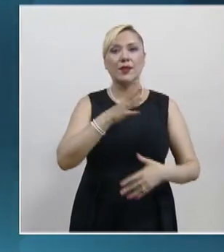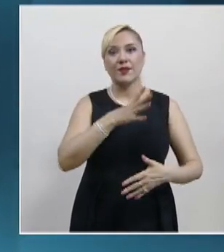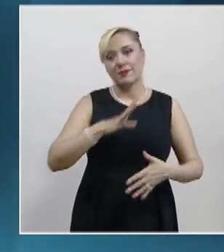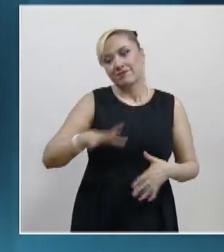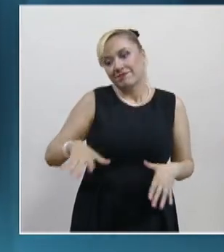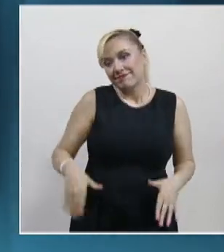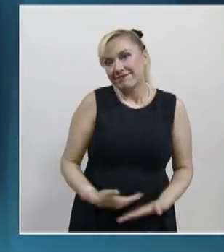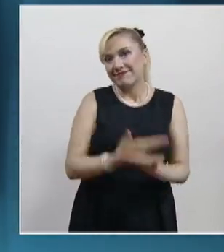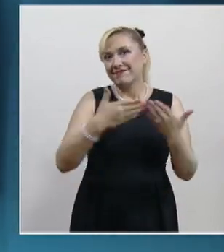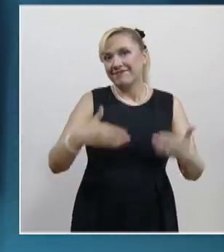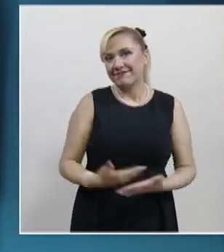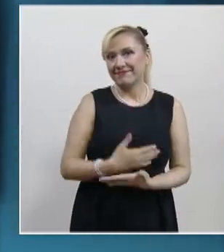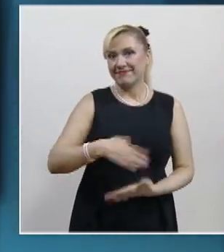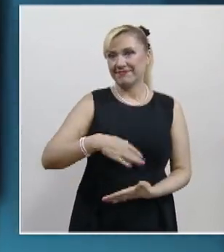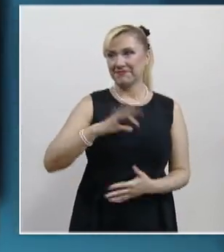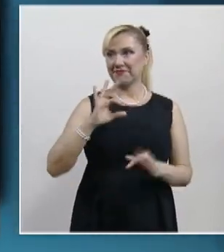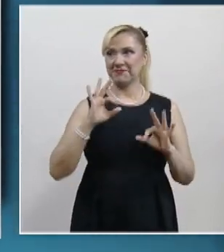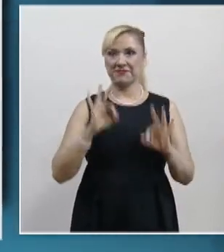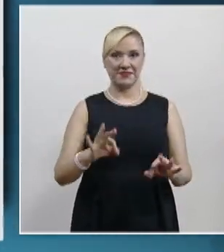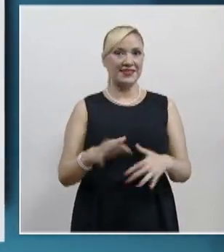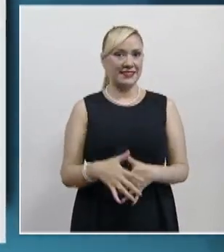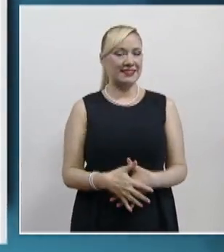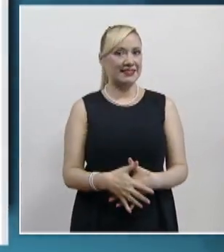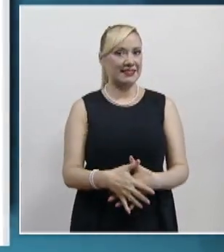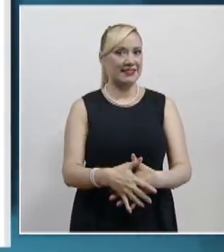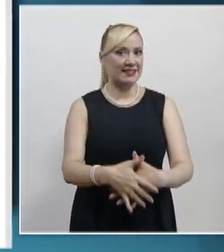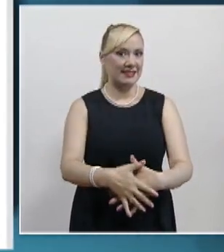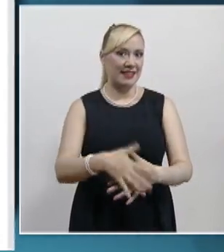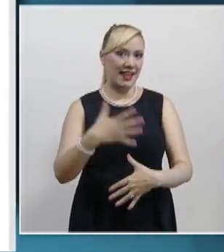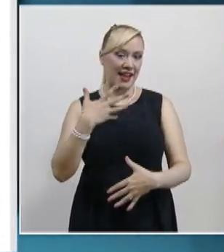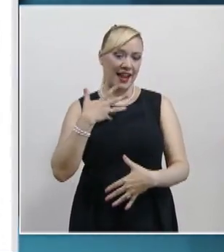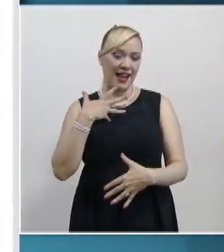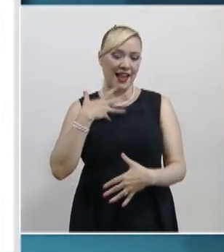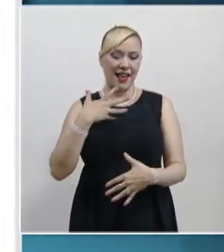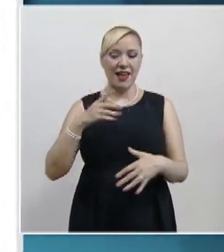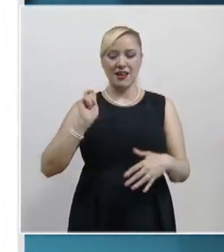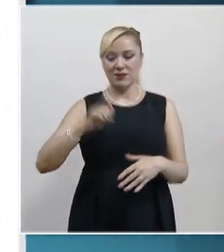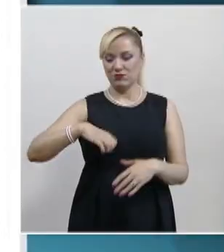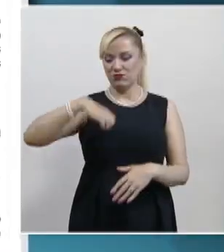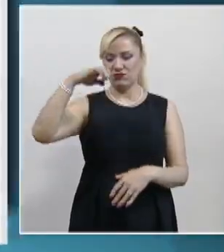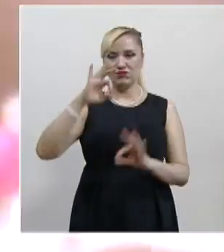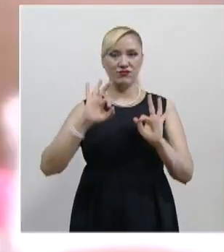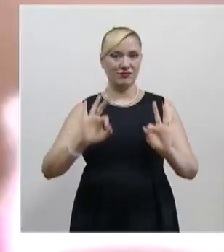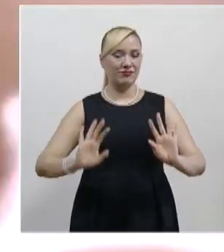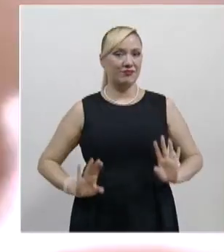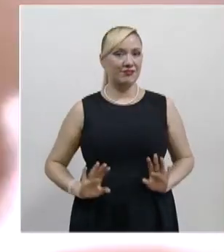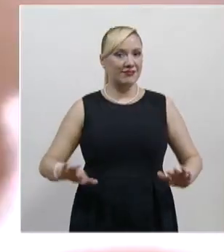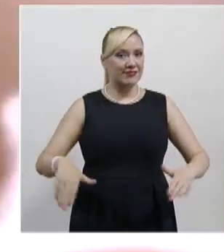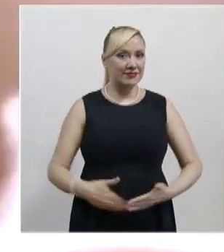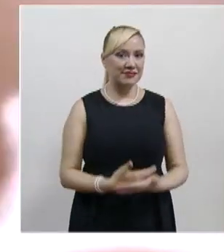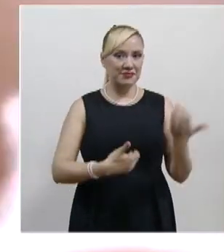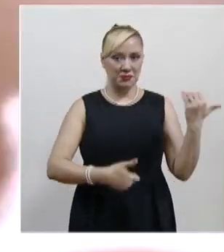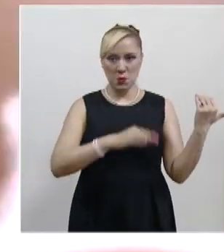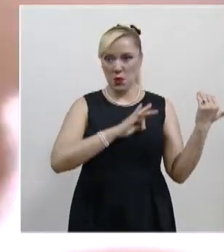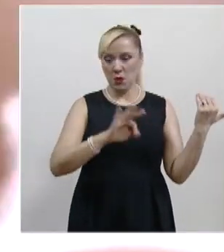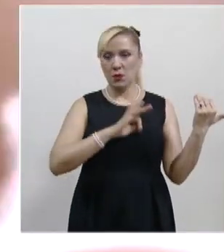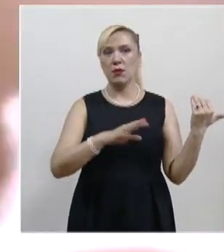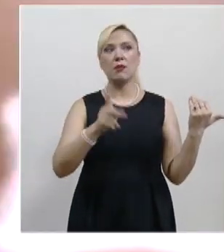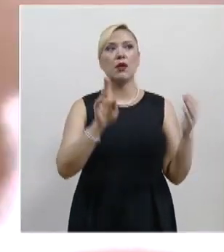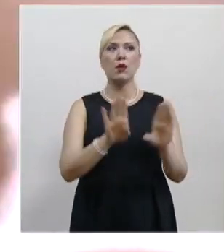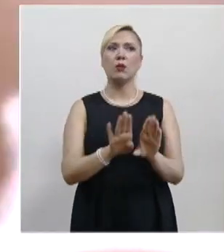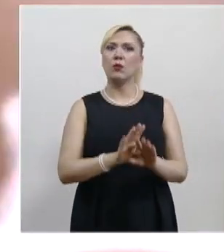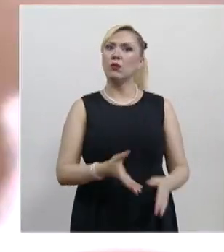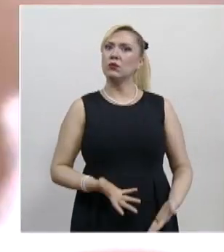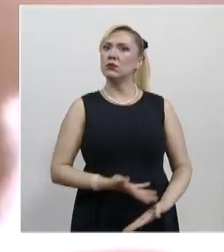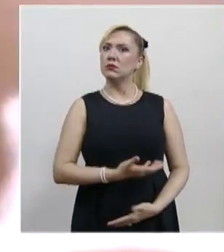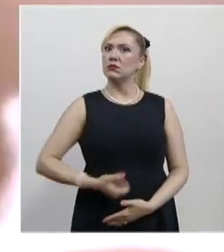personas gestantes tienen interés legítimo para impugnar vía amparo la constitucionalidad de normas que sancionan penalmente la interrupción del